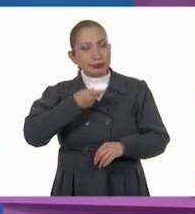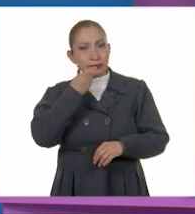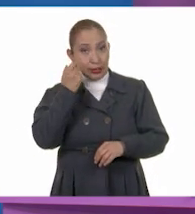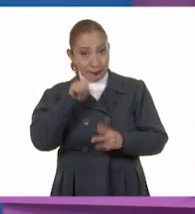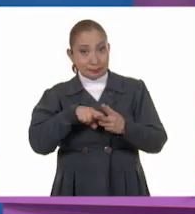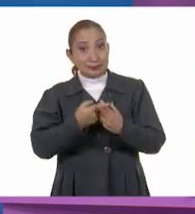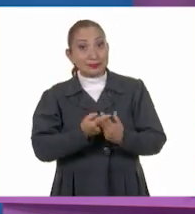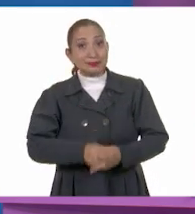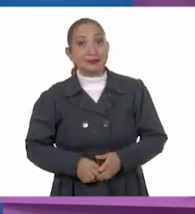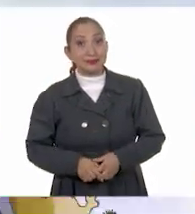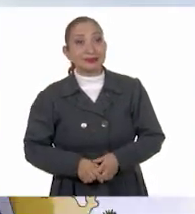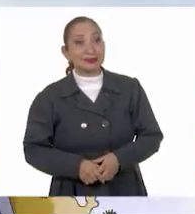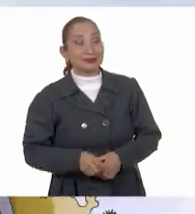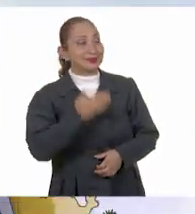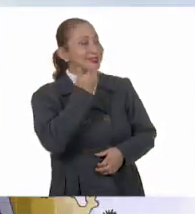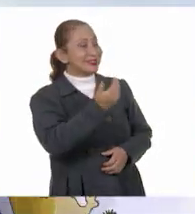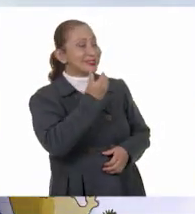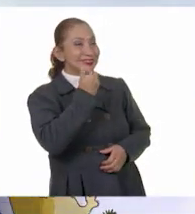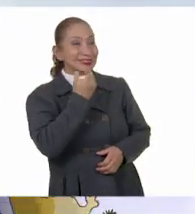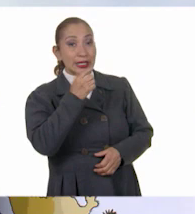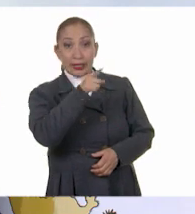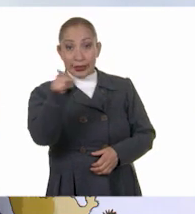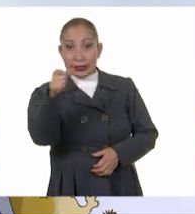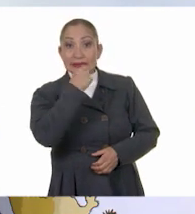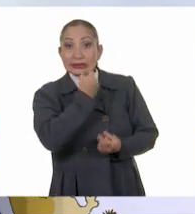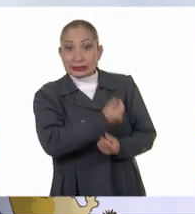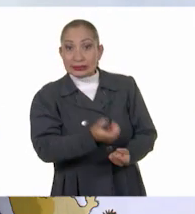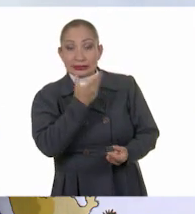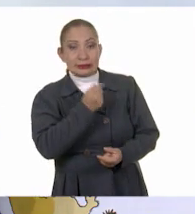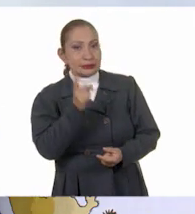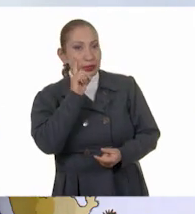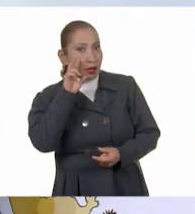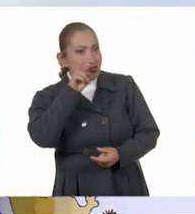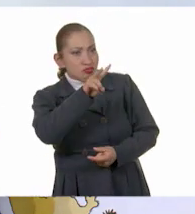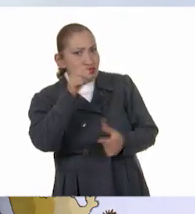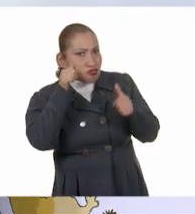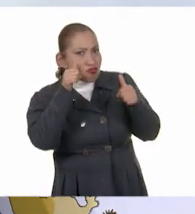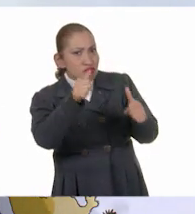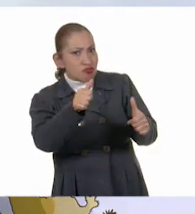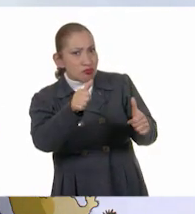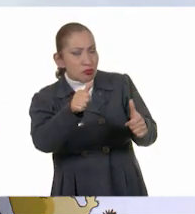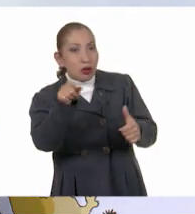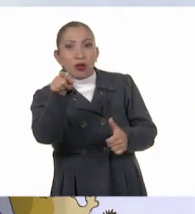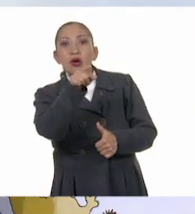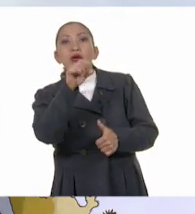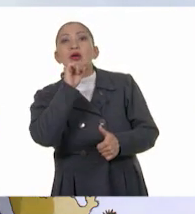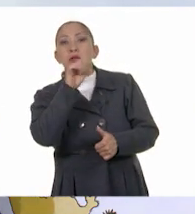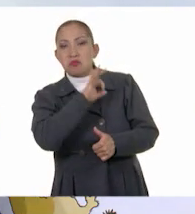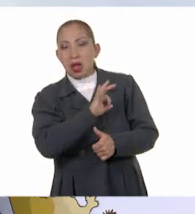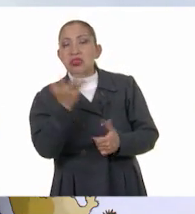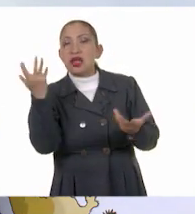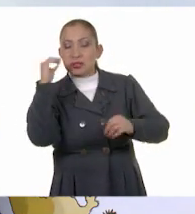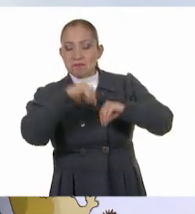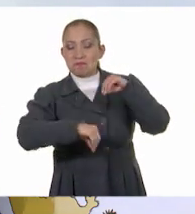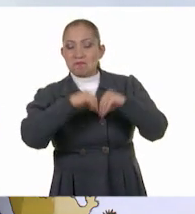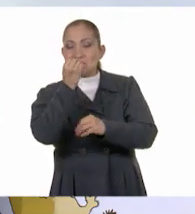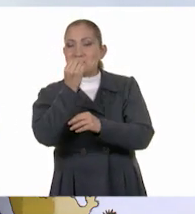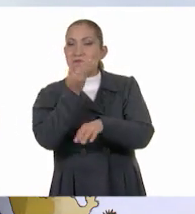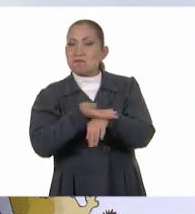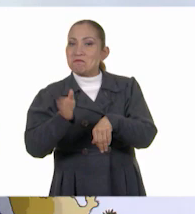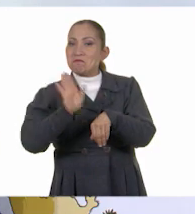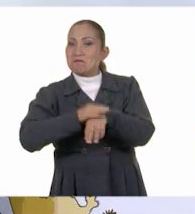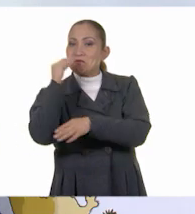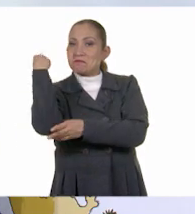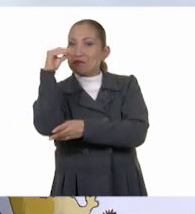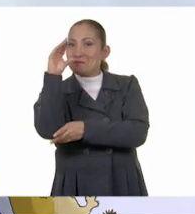¿Comenzamos, le parece? Muy sí. Bien. Pues niñas y niños en casa pongan mucha atención. Ustedes también podrán hacer su propio títere de